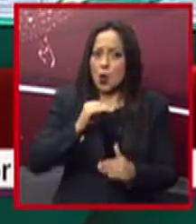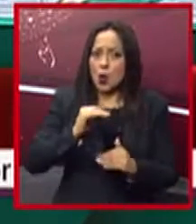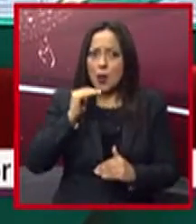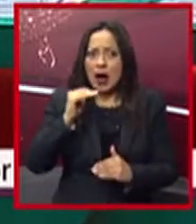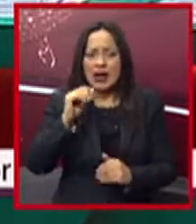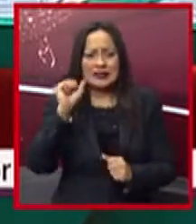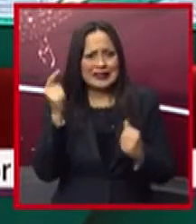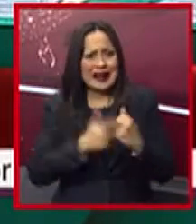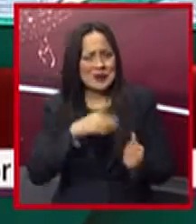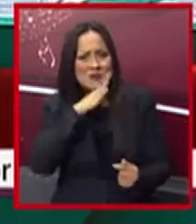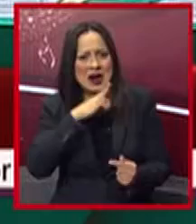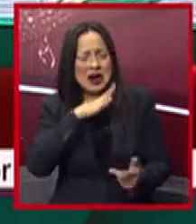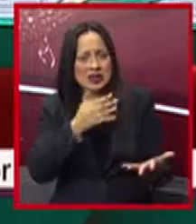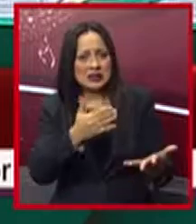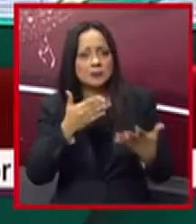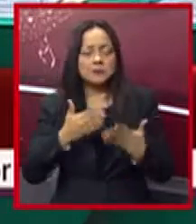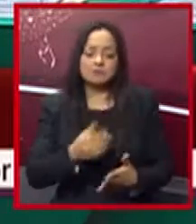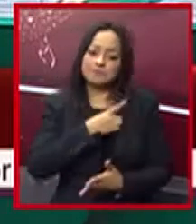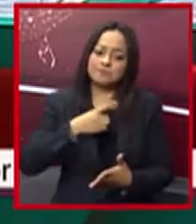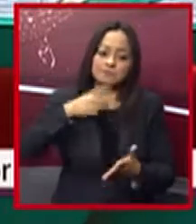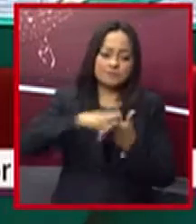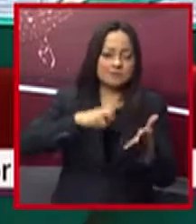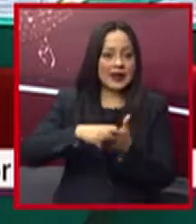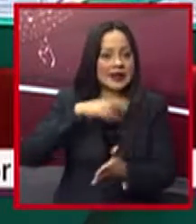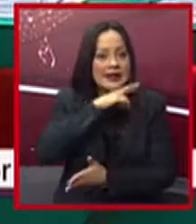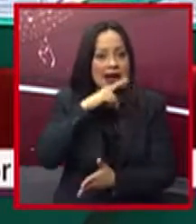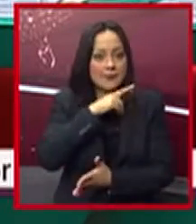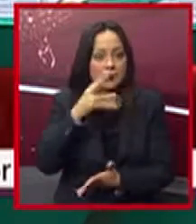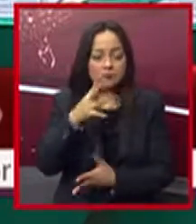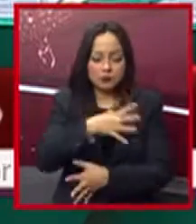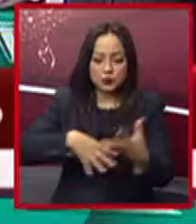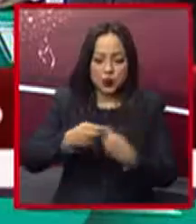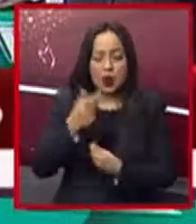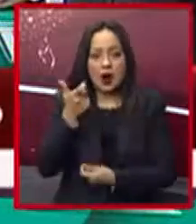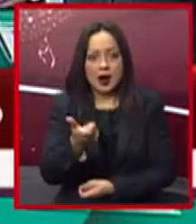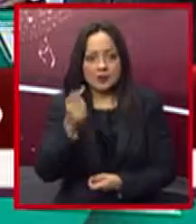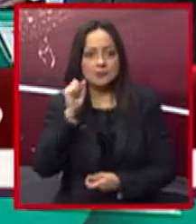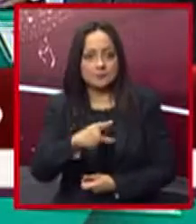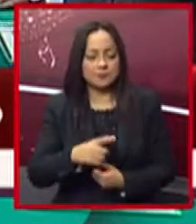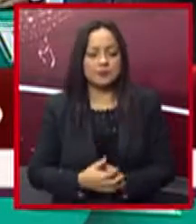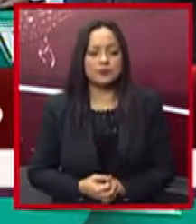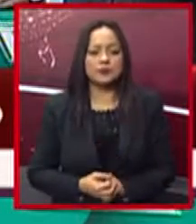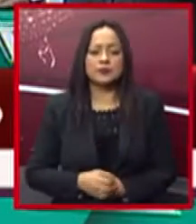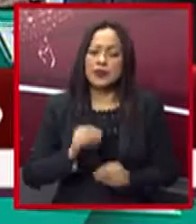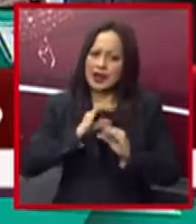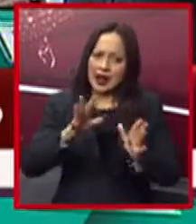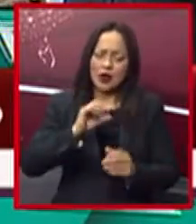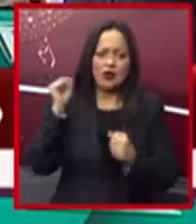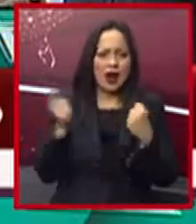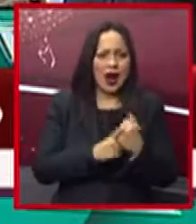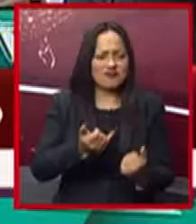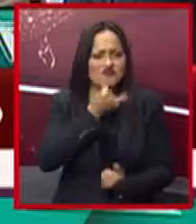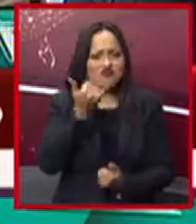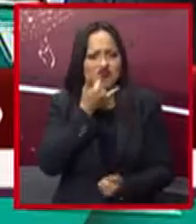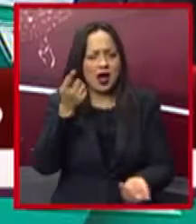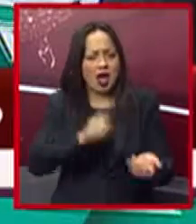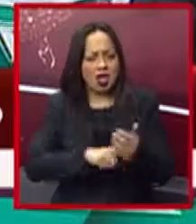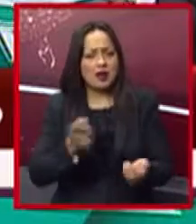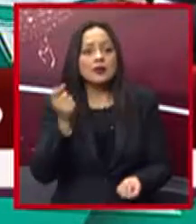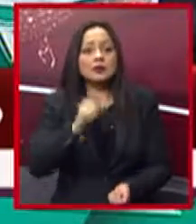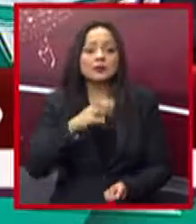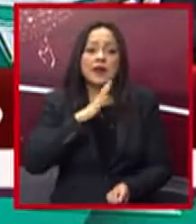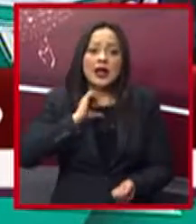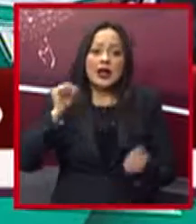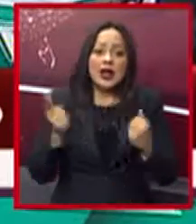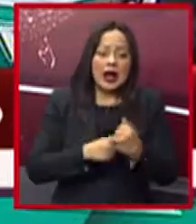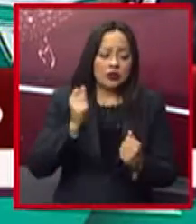cobro indebido, se corrige de manera inmediata bonificándoles el costo. Que efectivamente hay errores técnicos y por eso la instalación de los